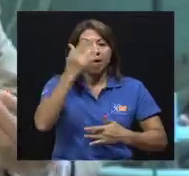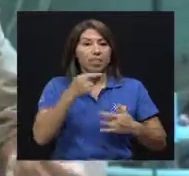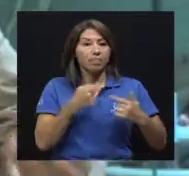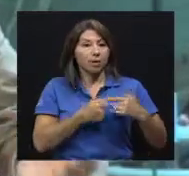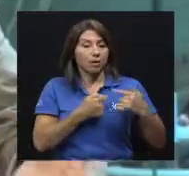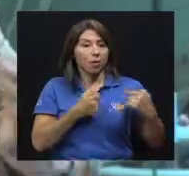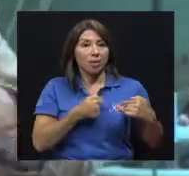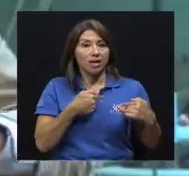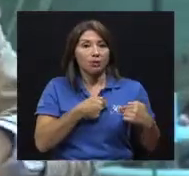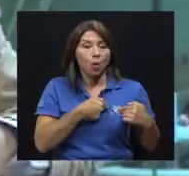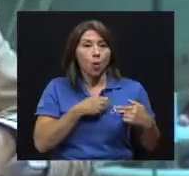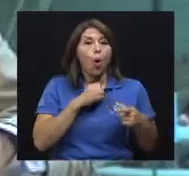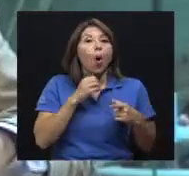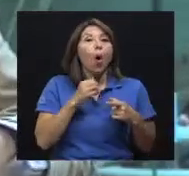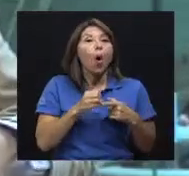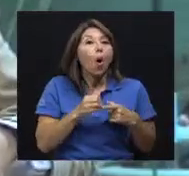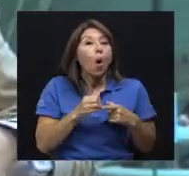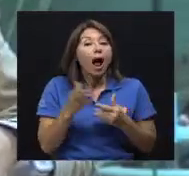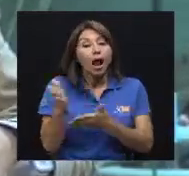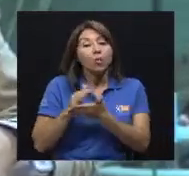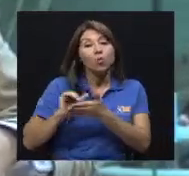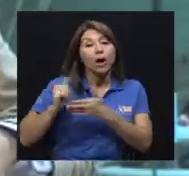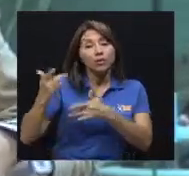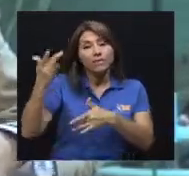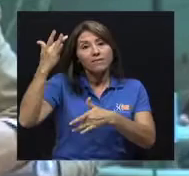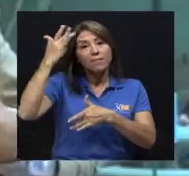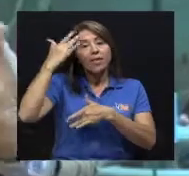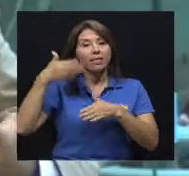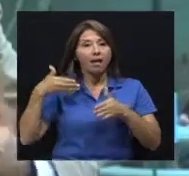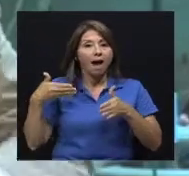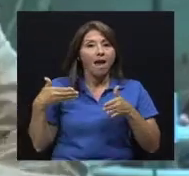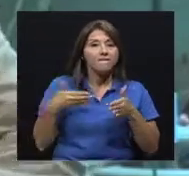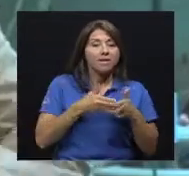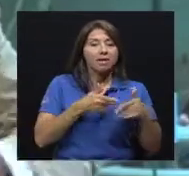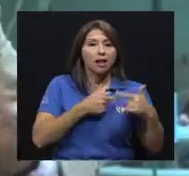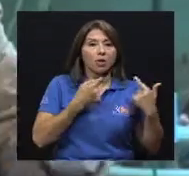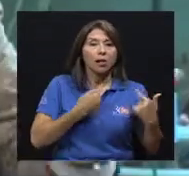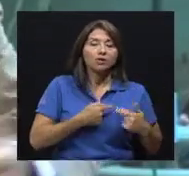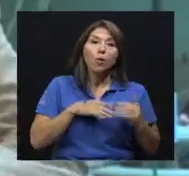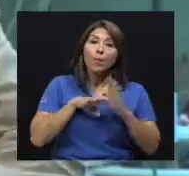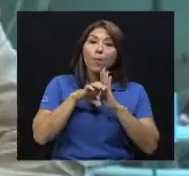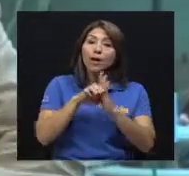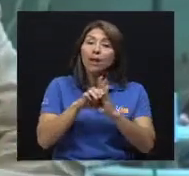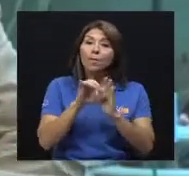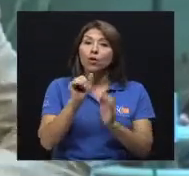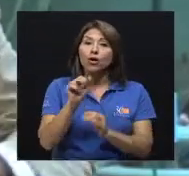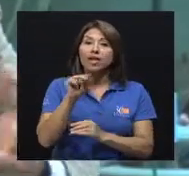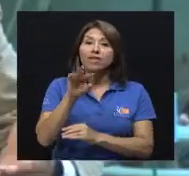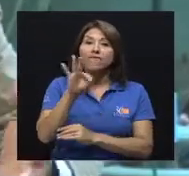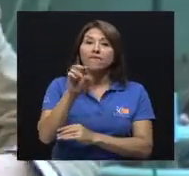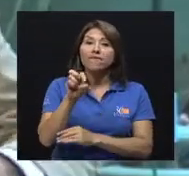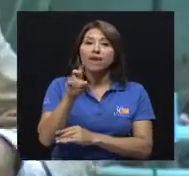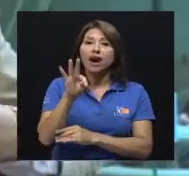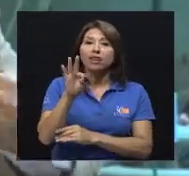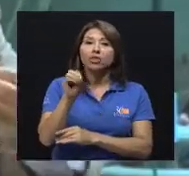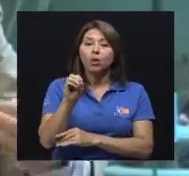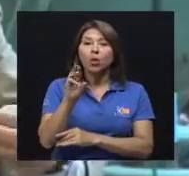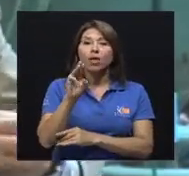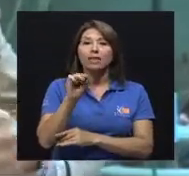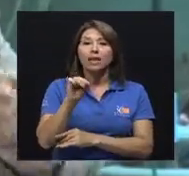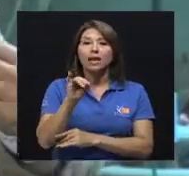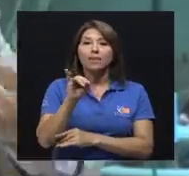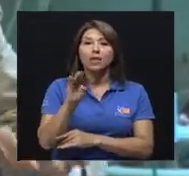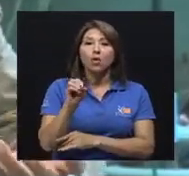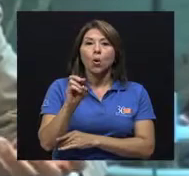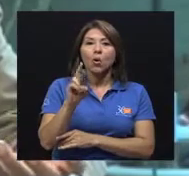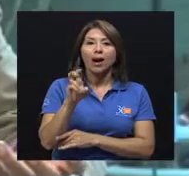o que al final afectan al corazón. Por ejemplo, una es el infarto de miocardio. El infarto de miocardio pues es un problemita